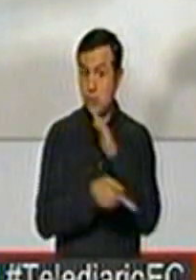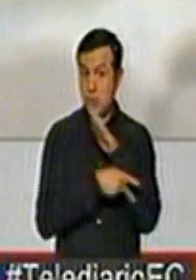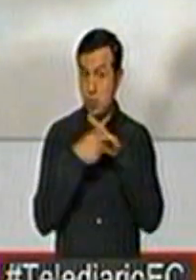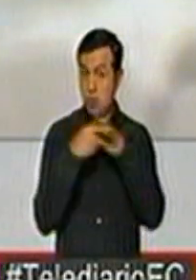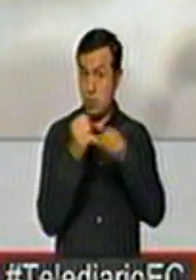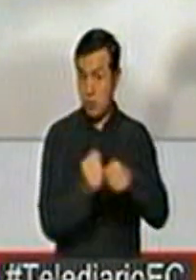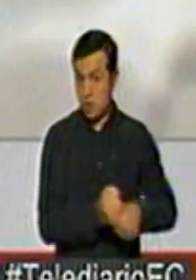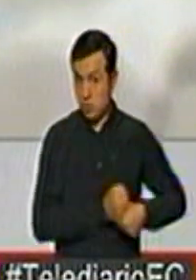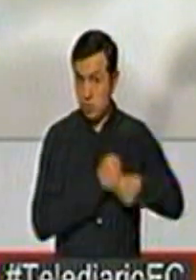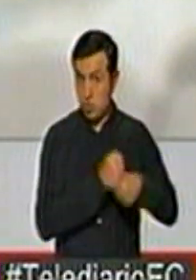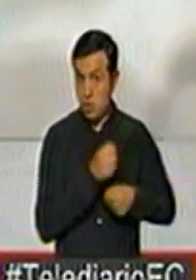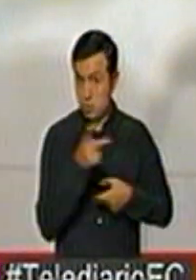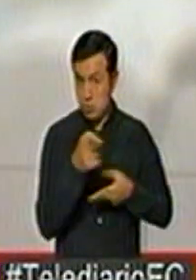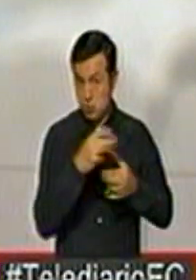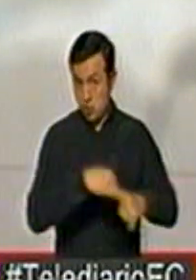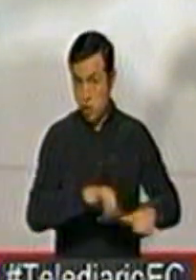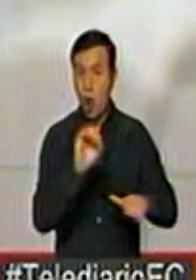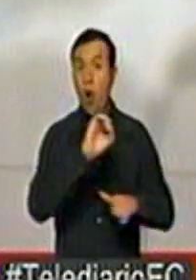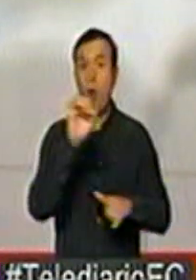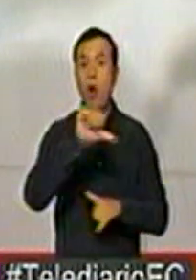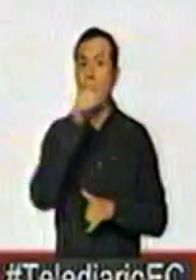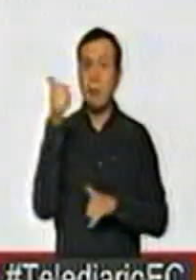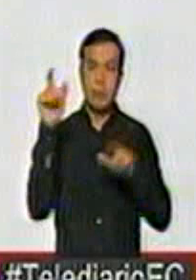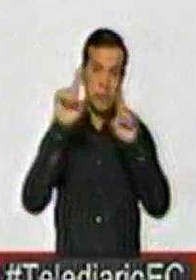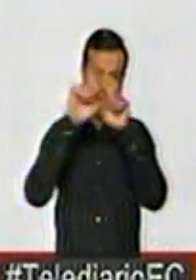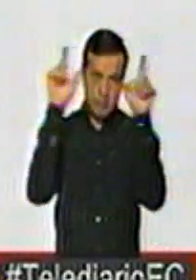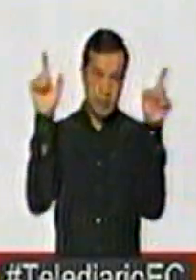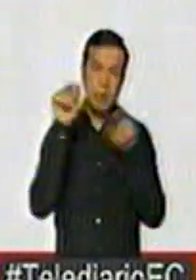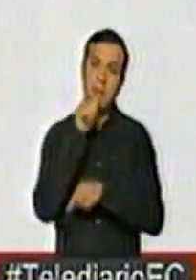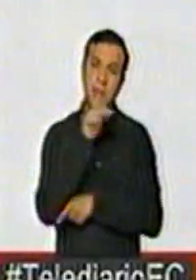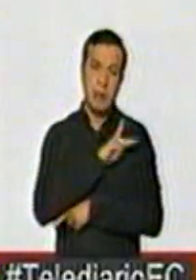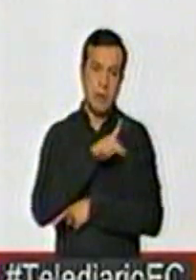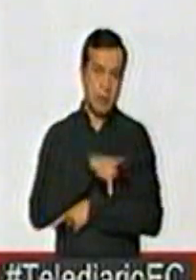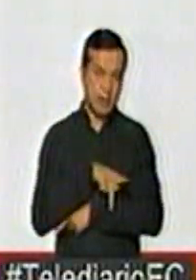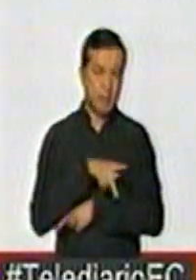pueda operar el campo, o si es que convendría que pase a manos privadas. Ronito Apanta, medios públicos.